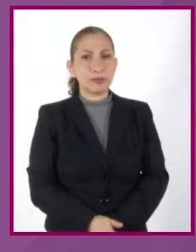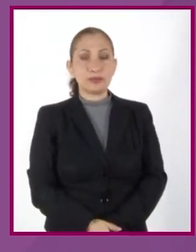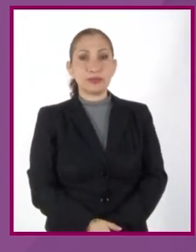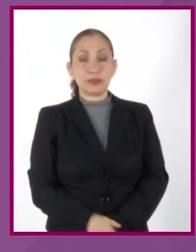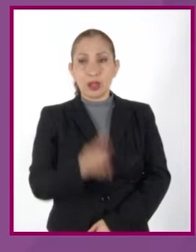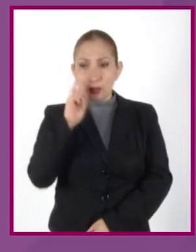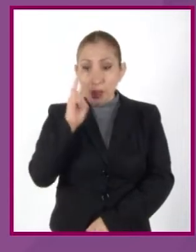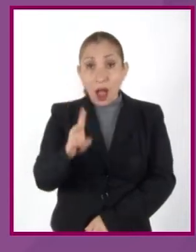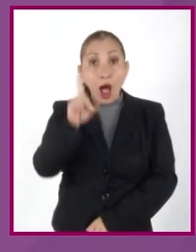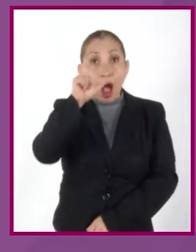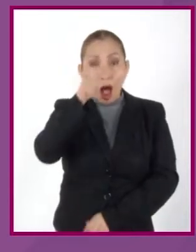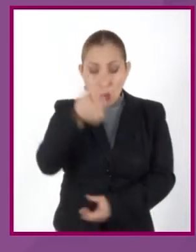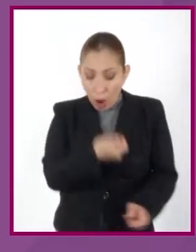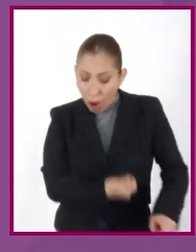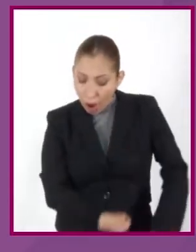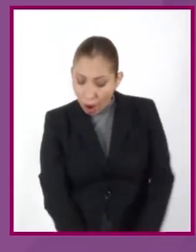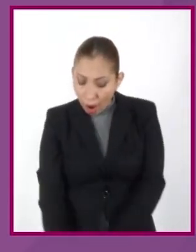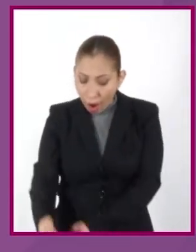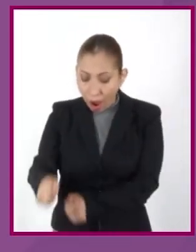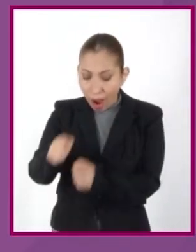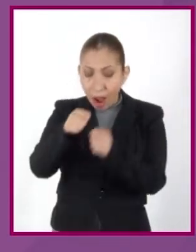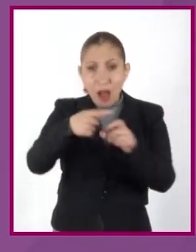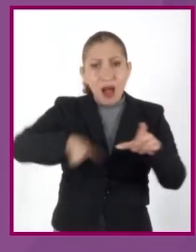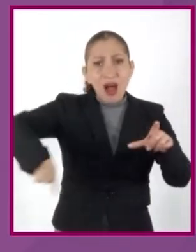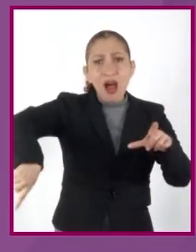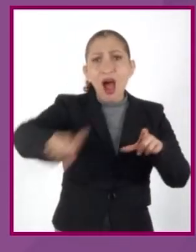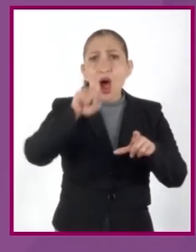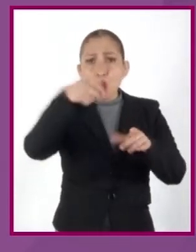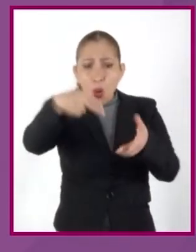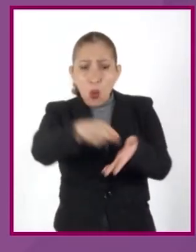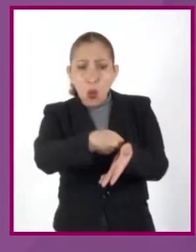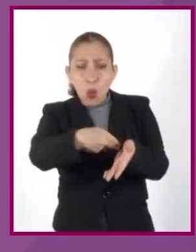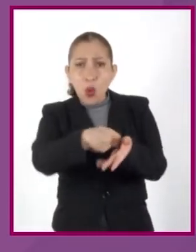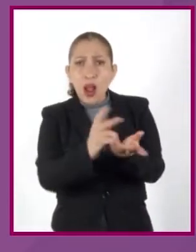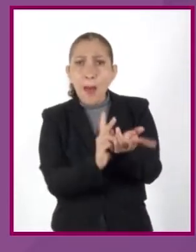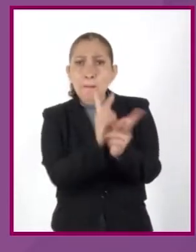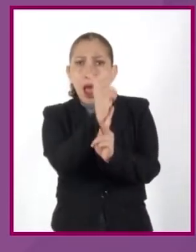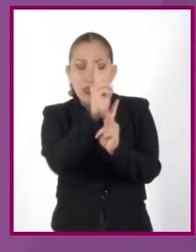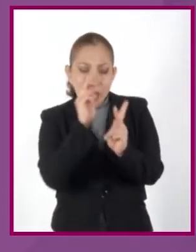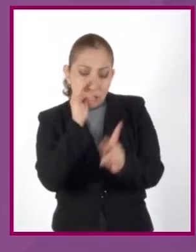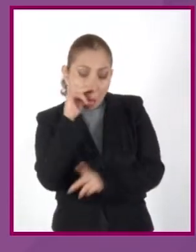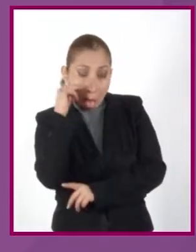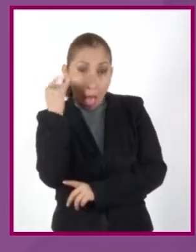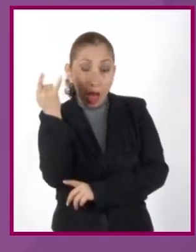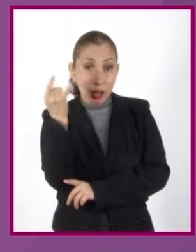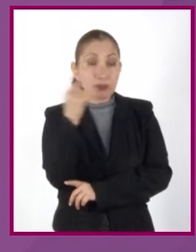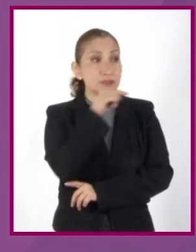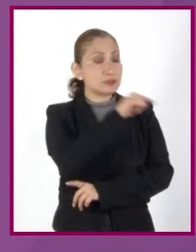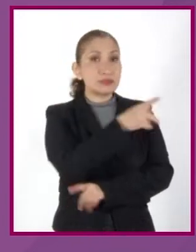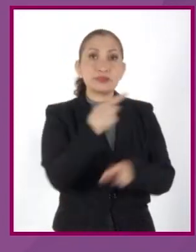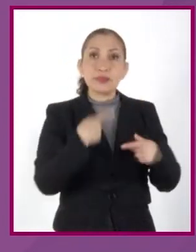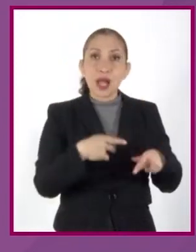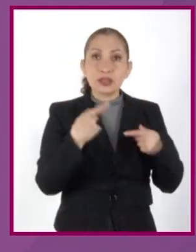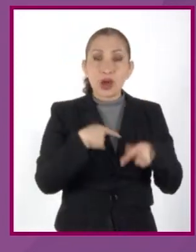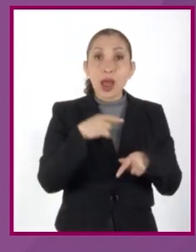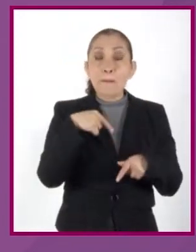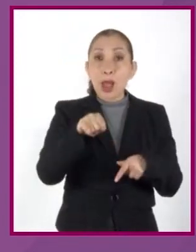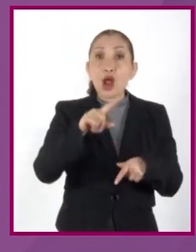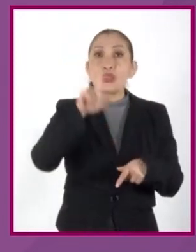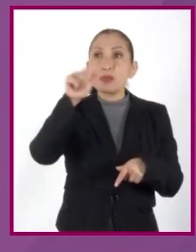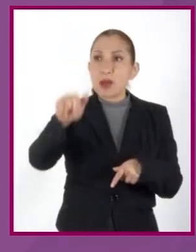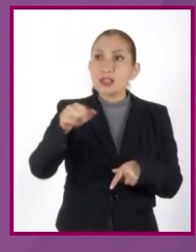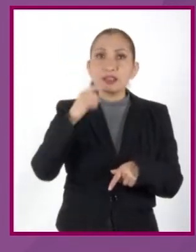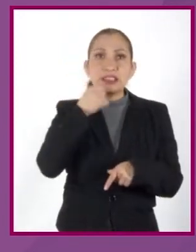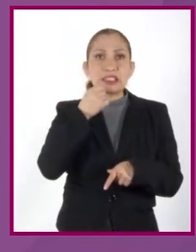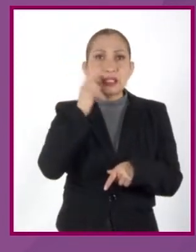La vieron llenar su cántaro de agua en un manantial oculto en la hierba. Y así lo hicieron. Pero luego trajeron a la